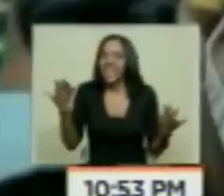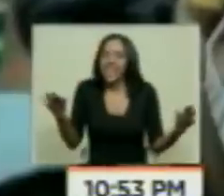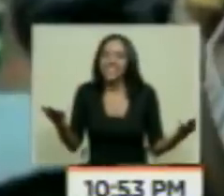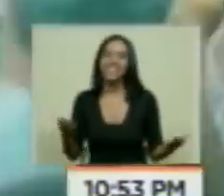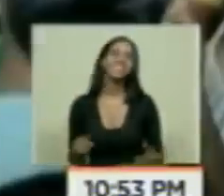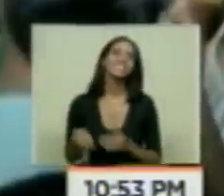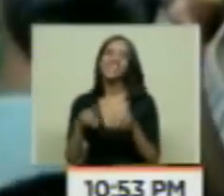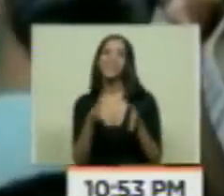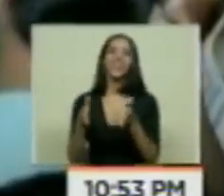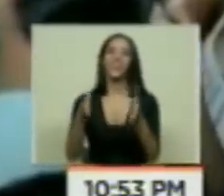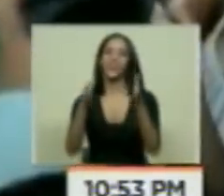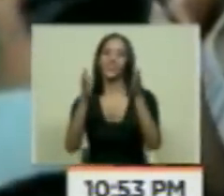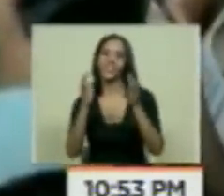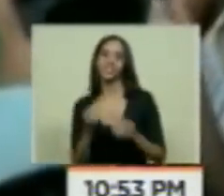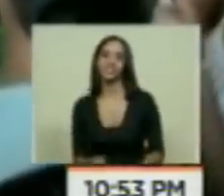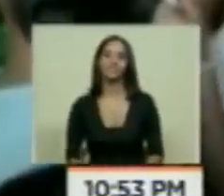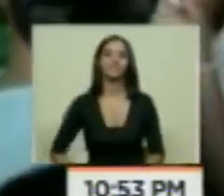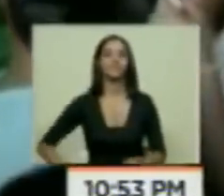el destino,